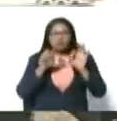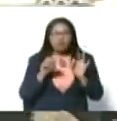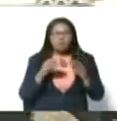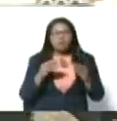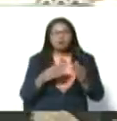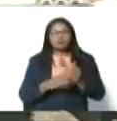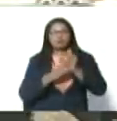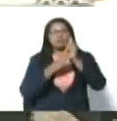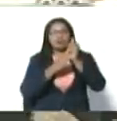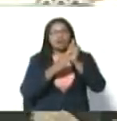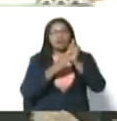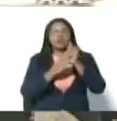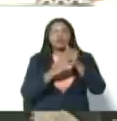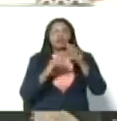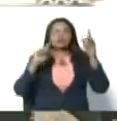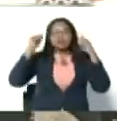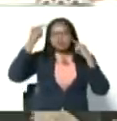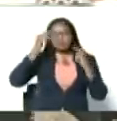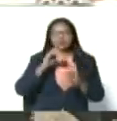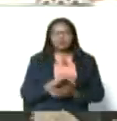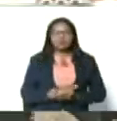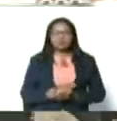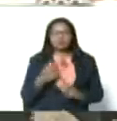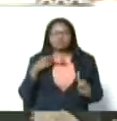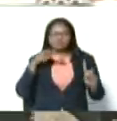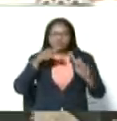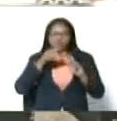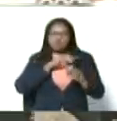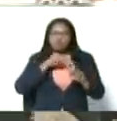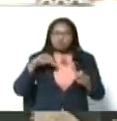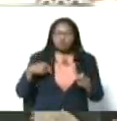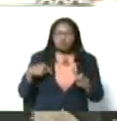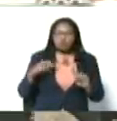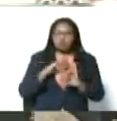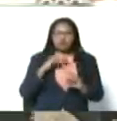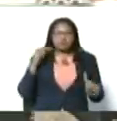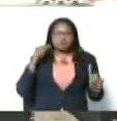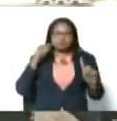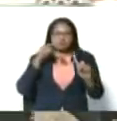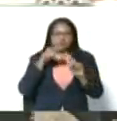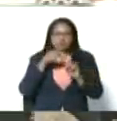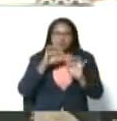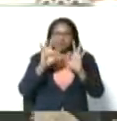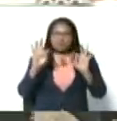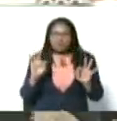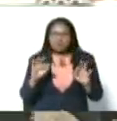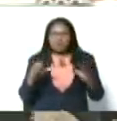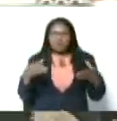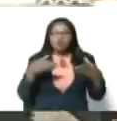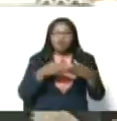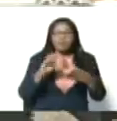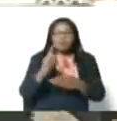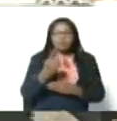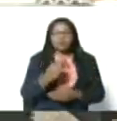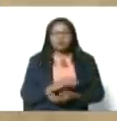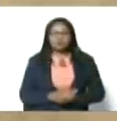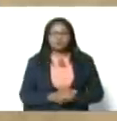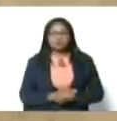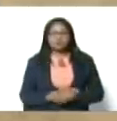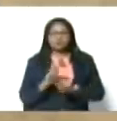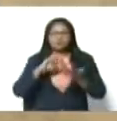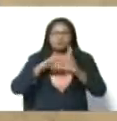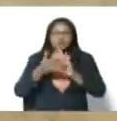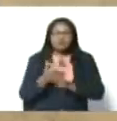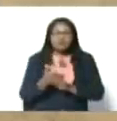Hugo Chávez. Y en este sentido, mi comandante jefe, ya nosotros estamos proyectando en esta primera fase lo que es,